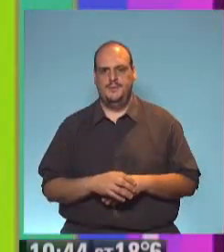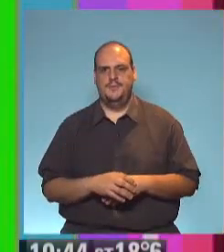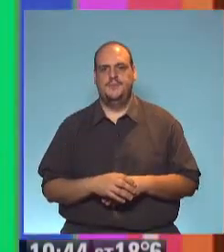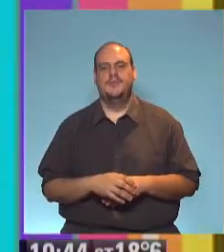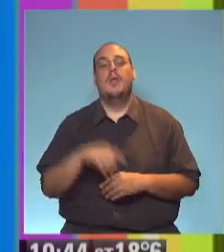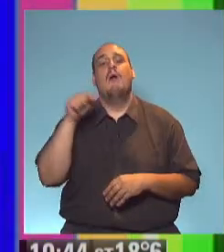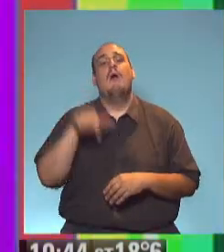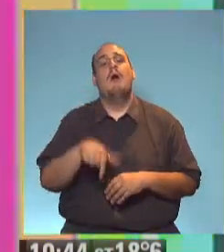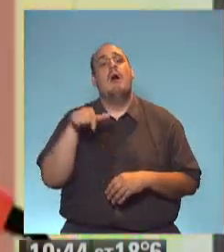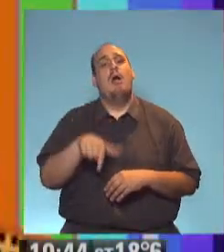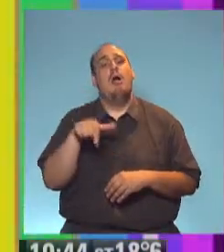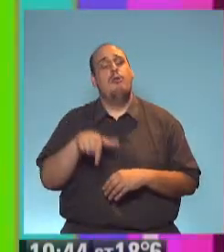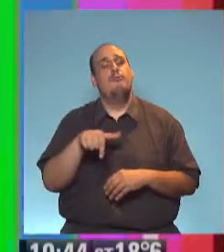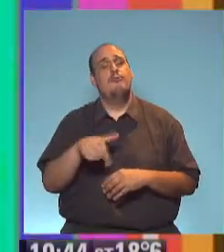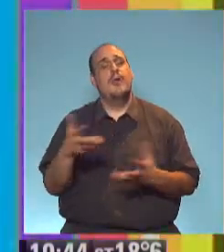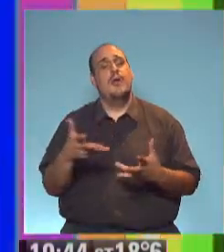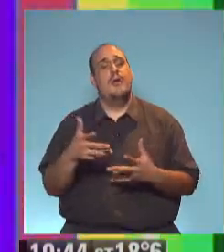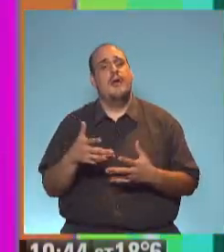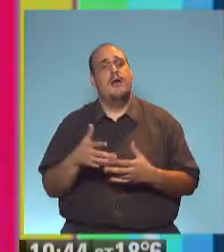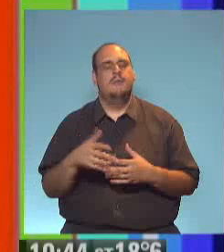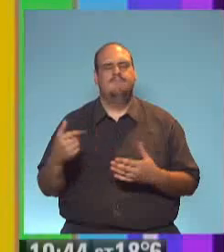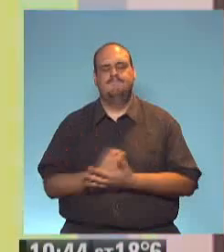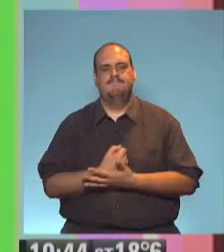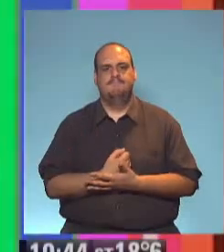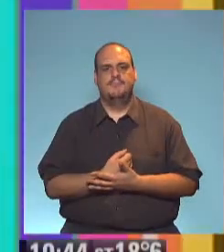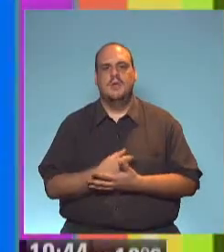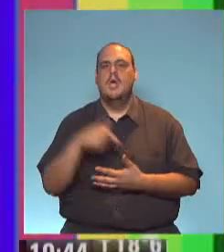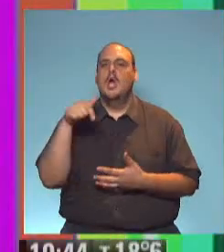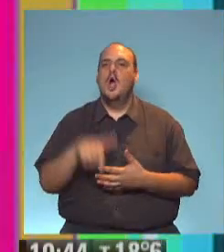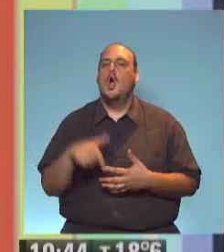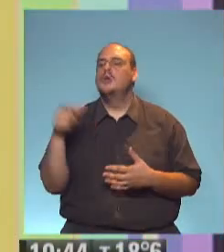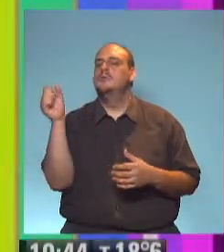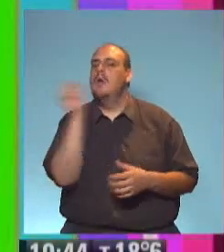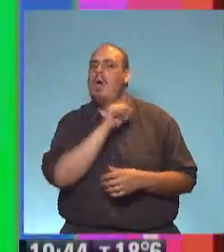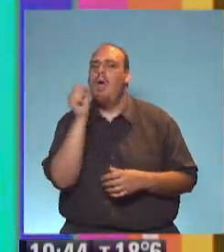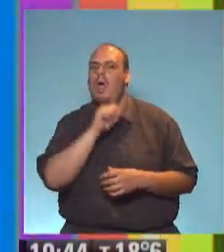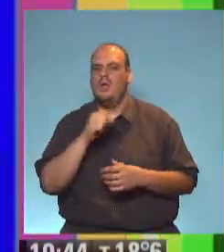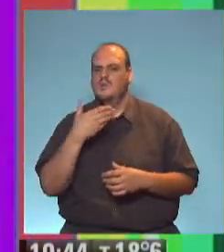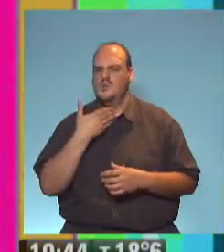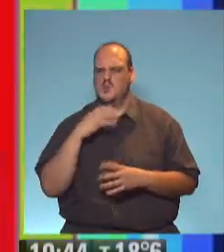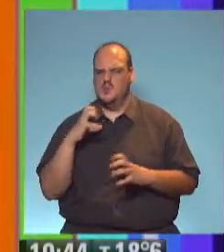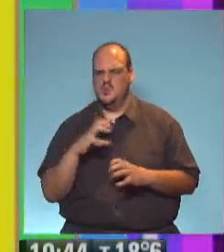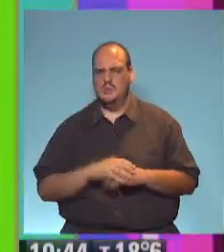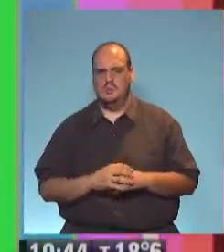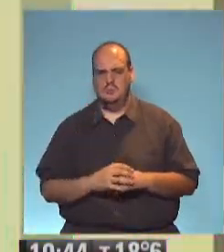En esta edición... Hoy, hoy vamos a cantar...